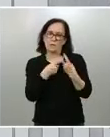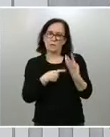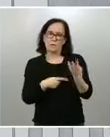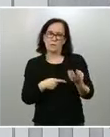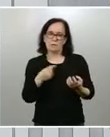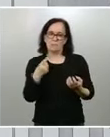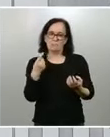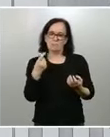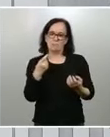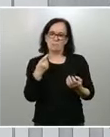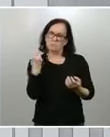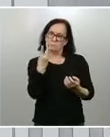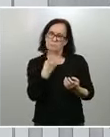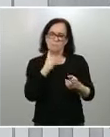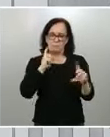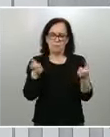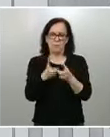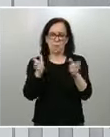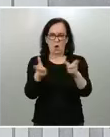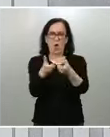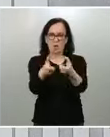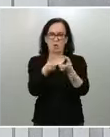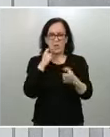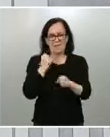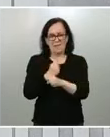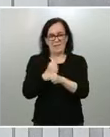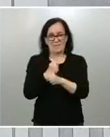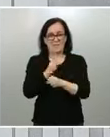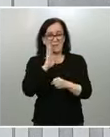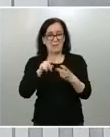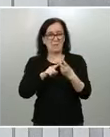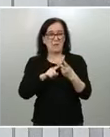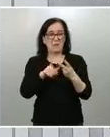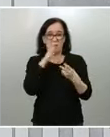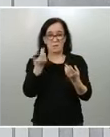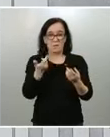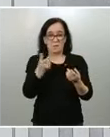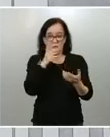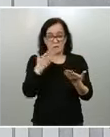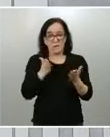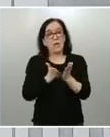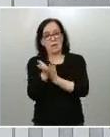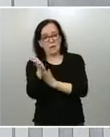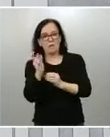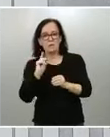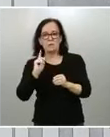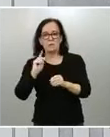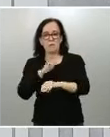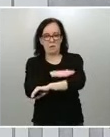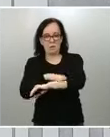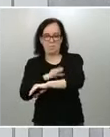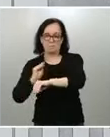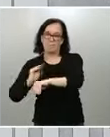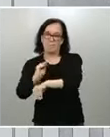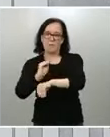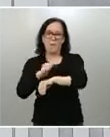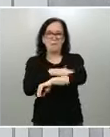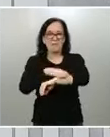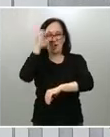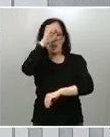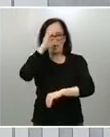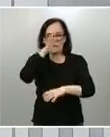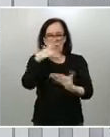se está trabajando en esta línea para realmente estamos financiando desde ministerio de ciencia está financiando todos aquellos ensayos